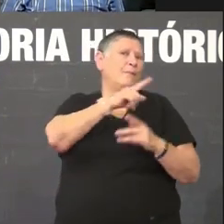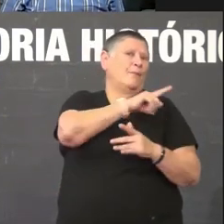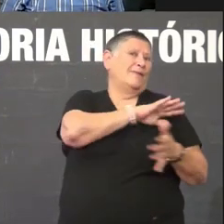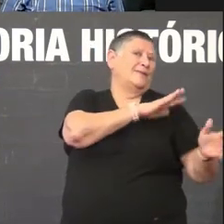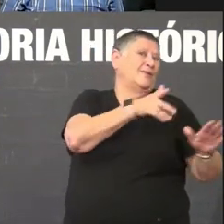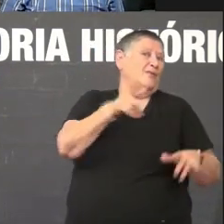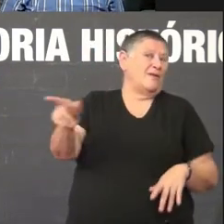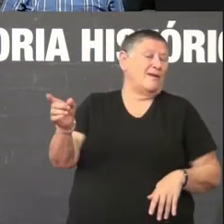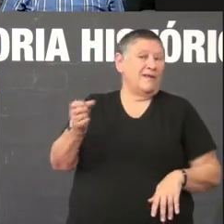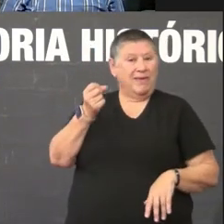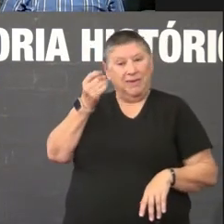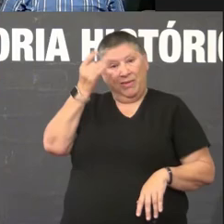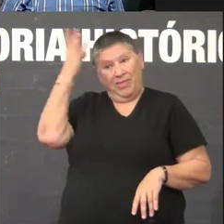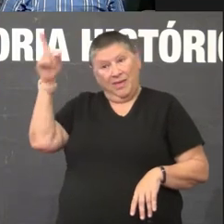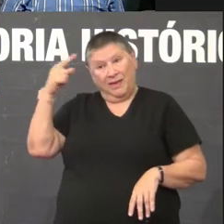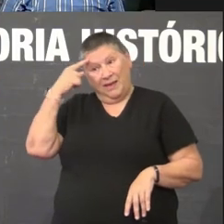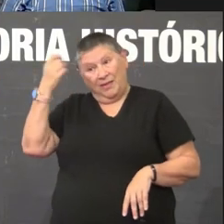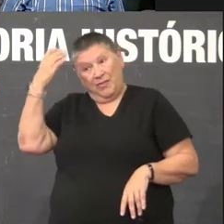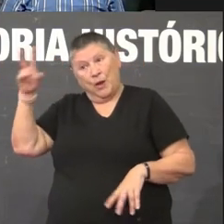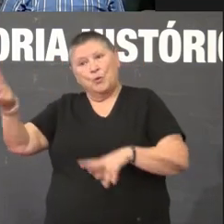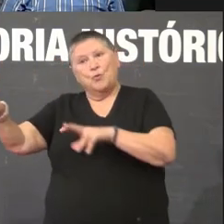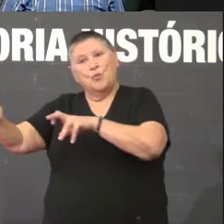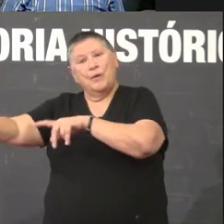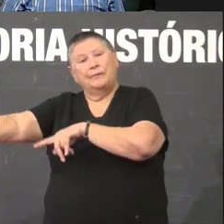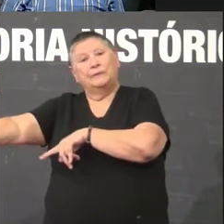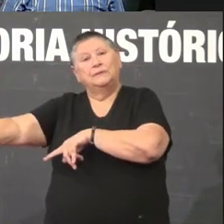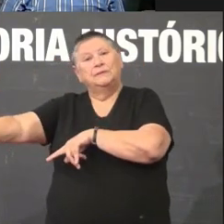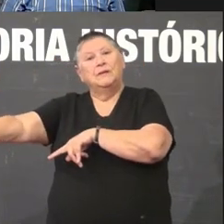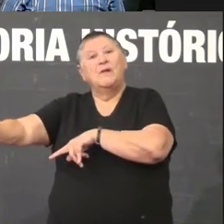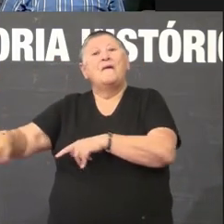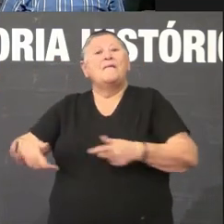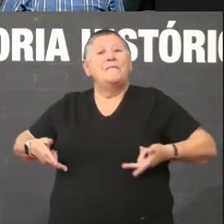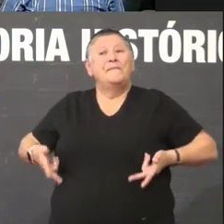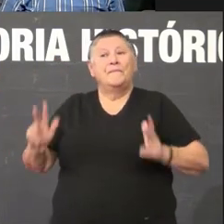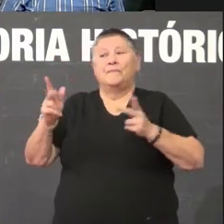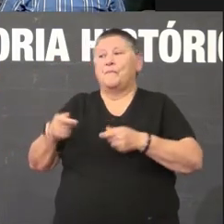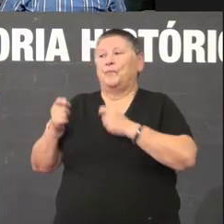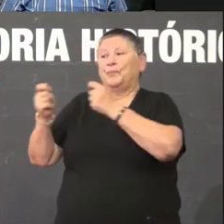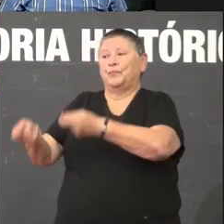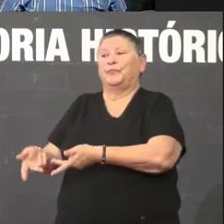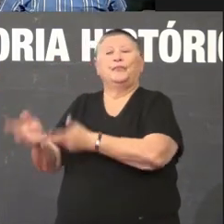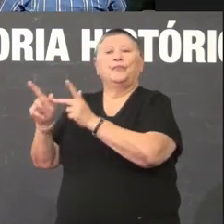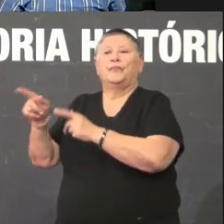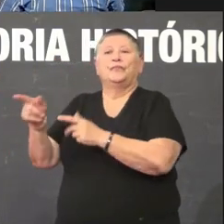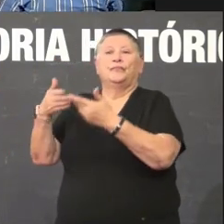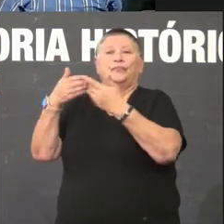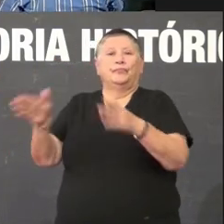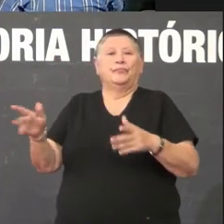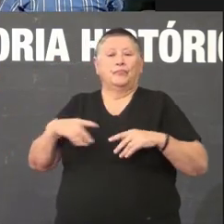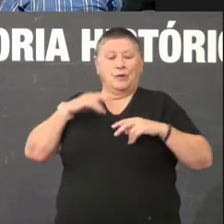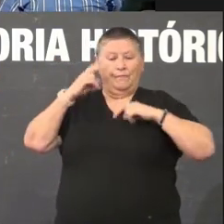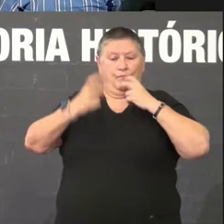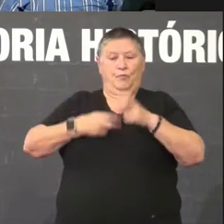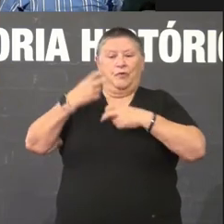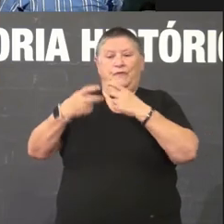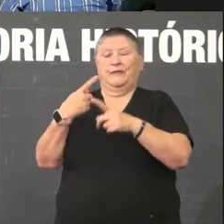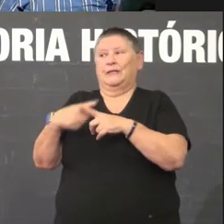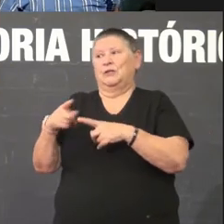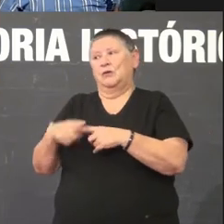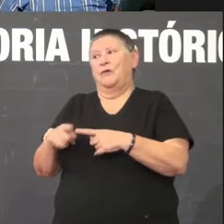novas. Esta democracia non lles está abrindo as portas para que se modifiquen cousas